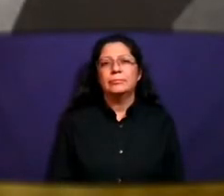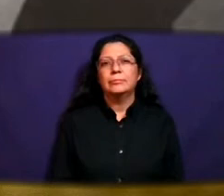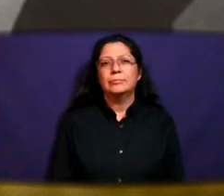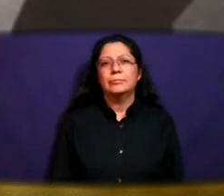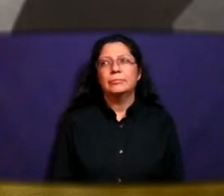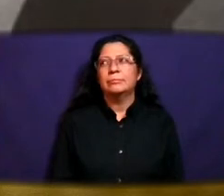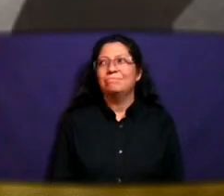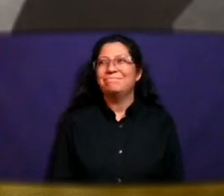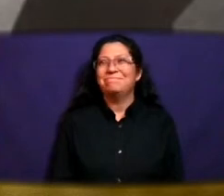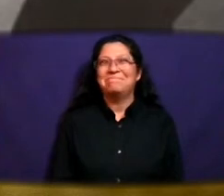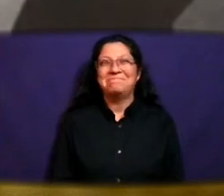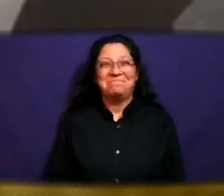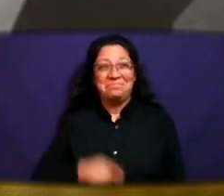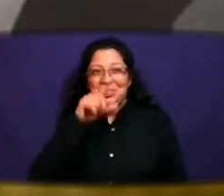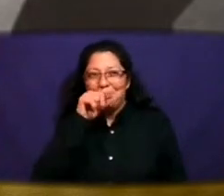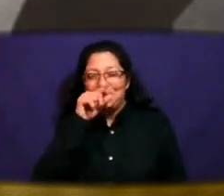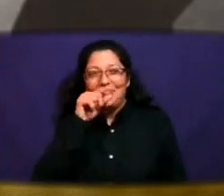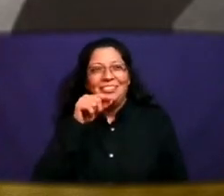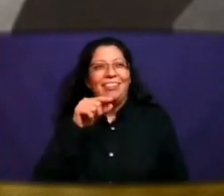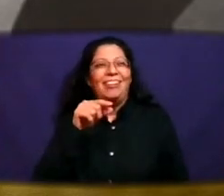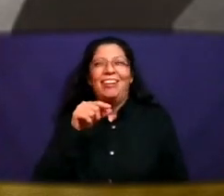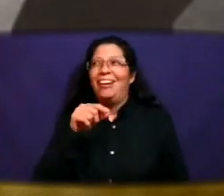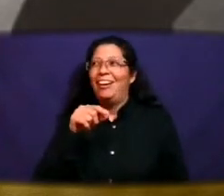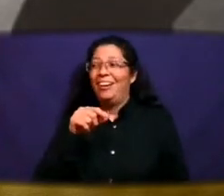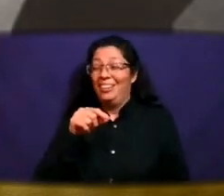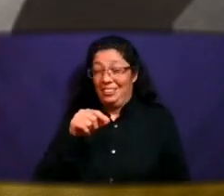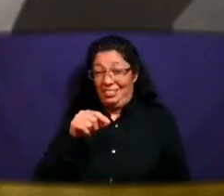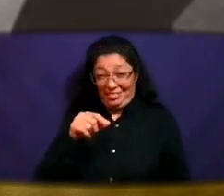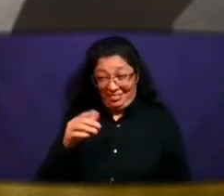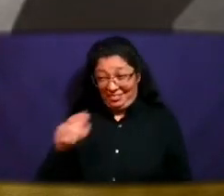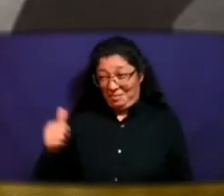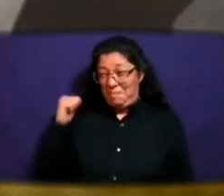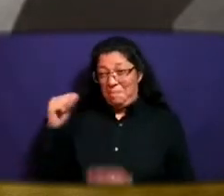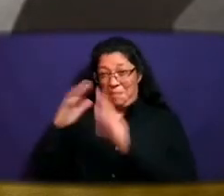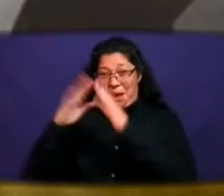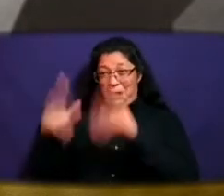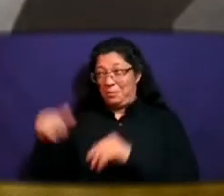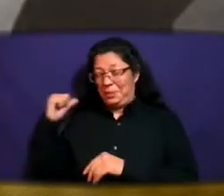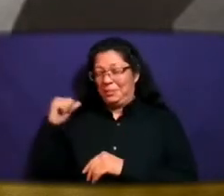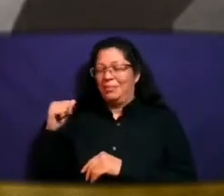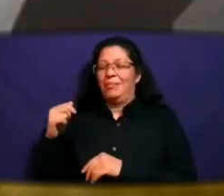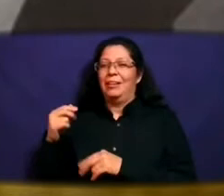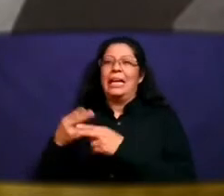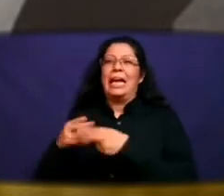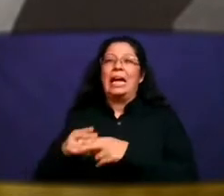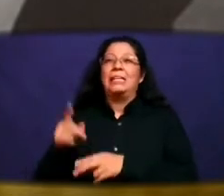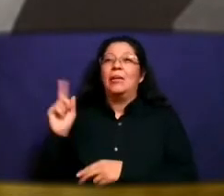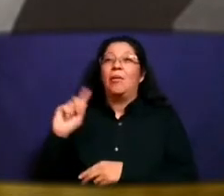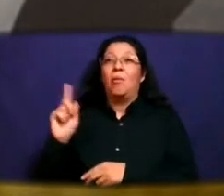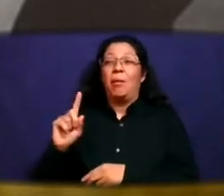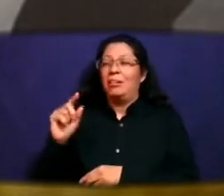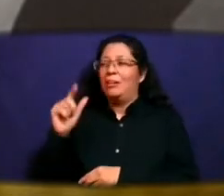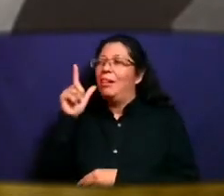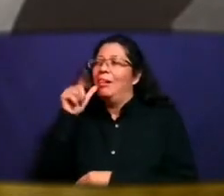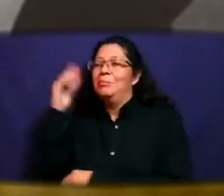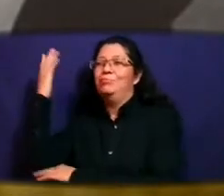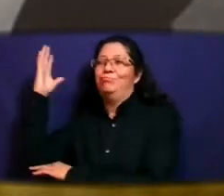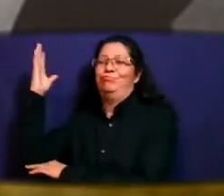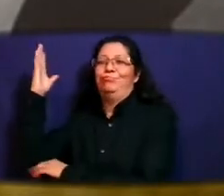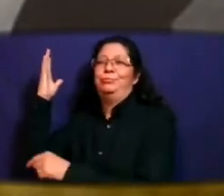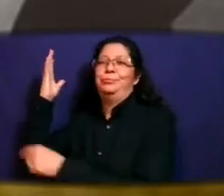Las gallinas del patio de atrás les gustan poner sus huevos debajo del árbol de limón.